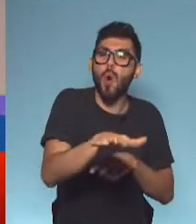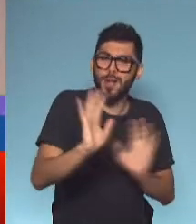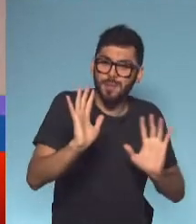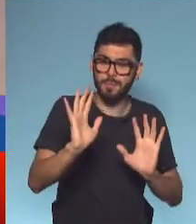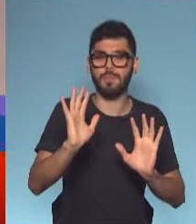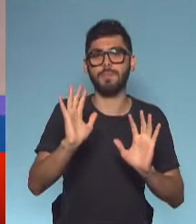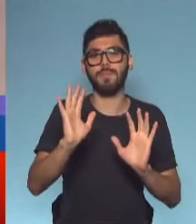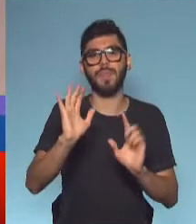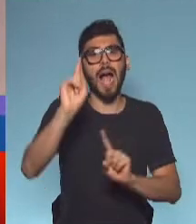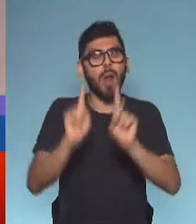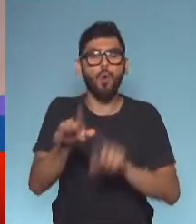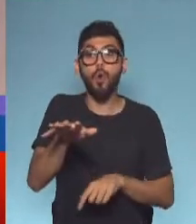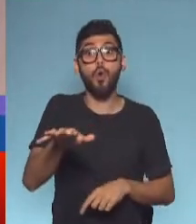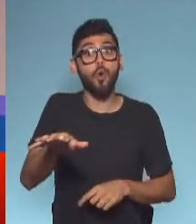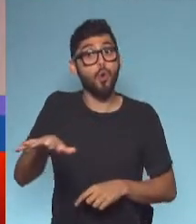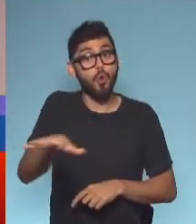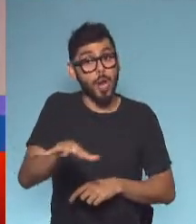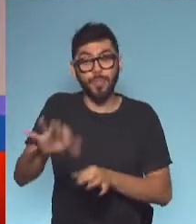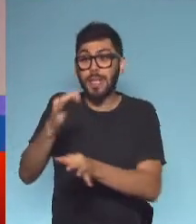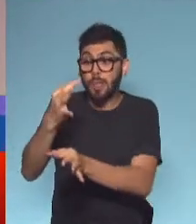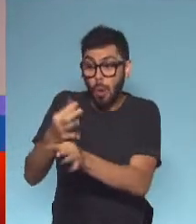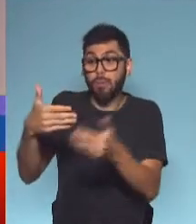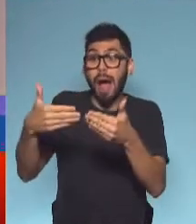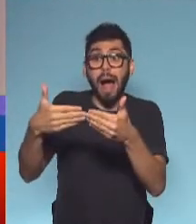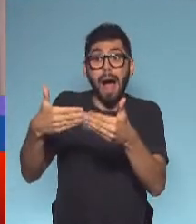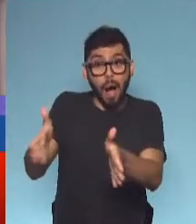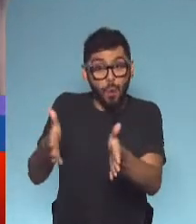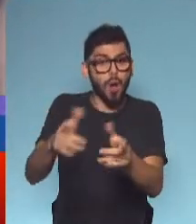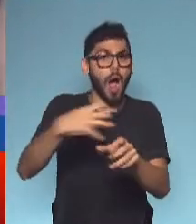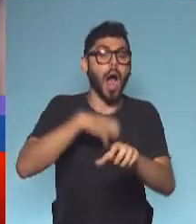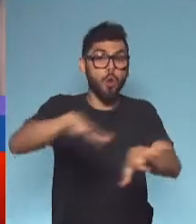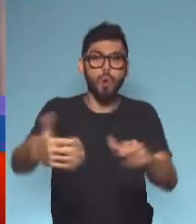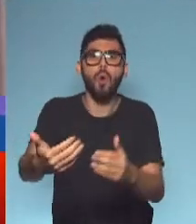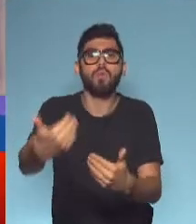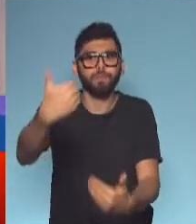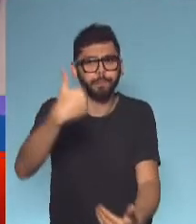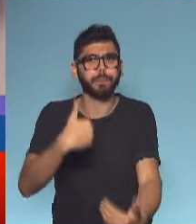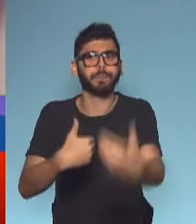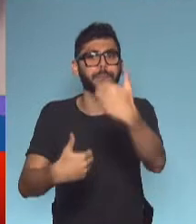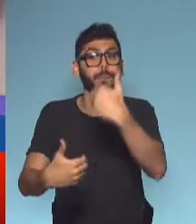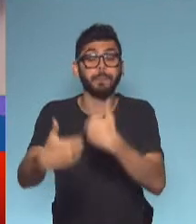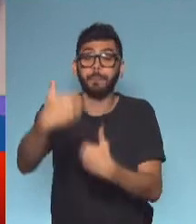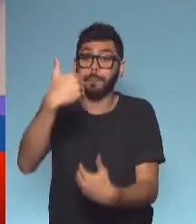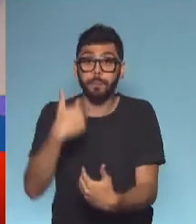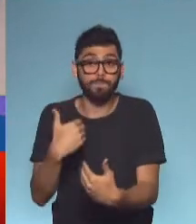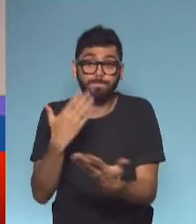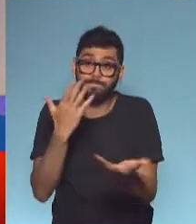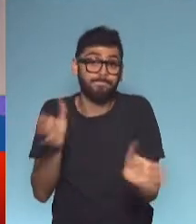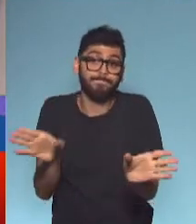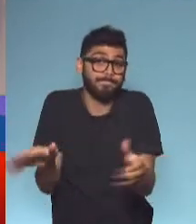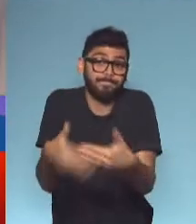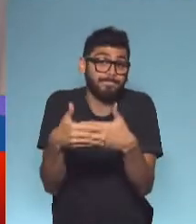distritos que han abierto las escuelas para que regresen los alumnos escalonadamente y tuvieron que cerrar porque los